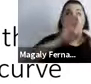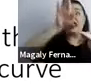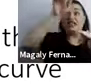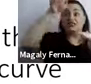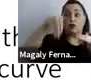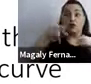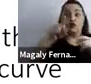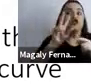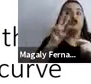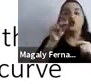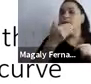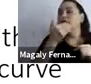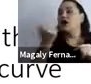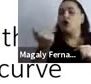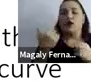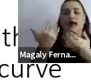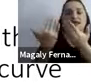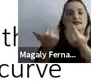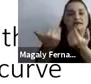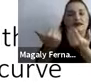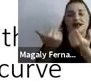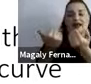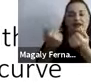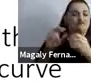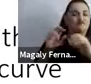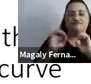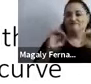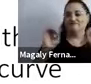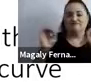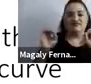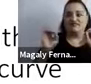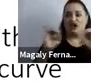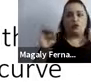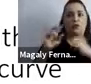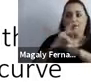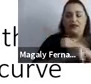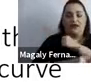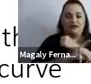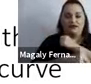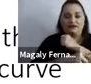en absoluto la esperanza de vida en ningún país,